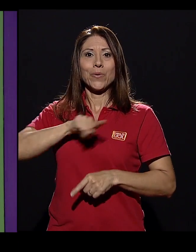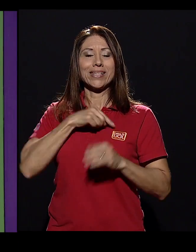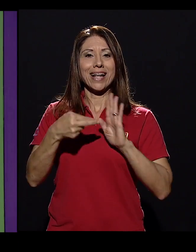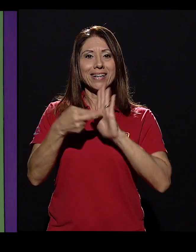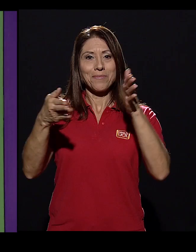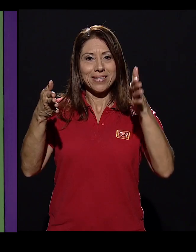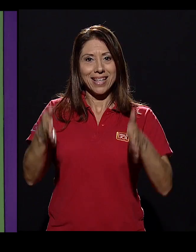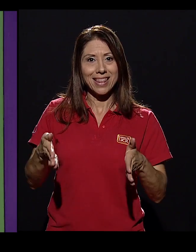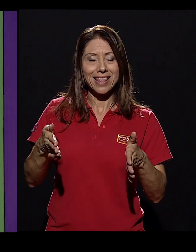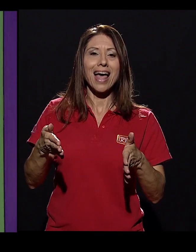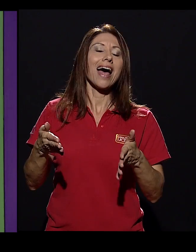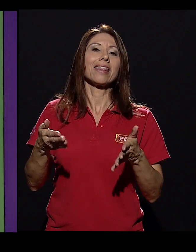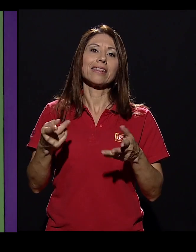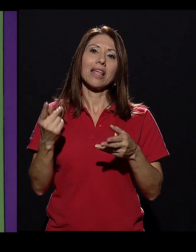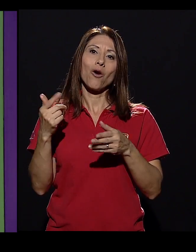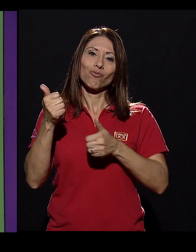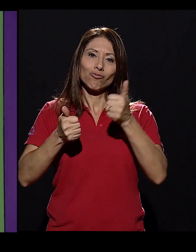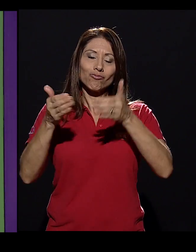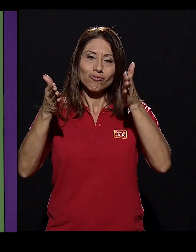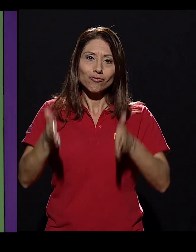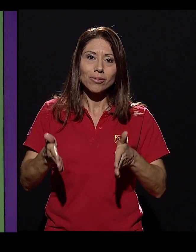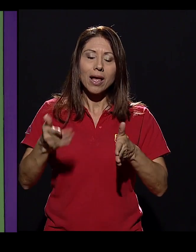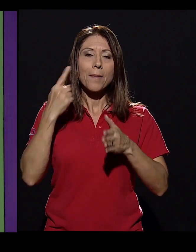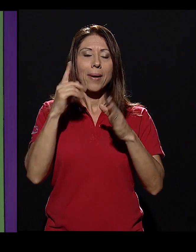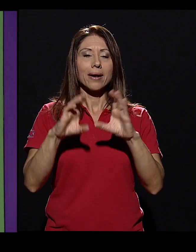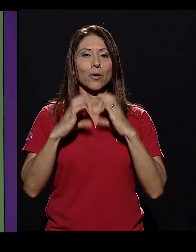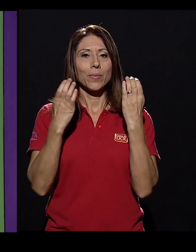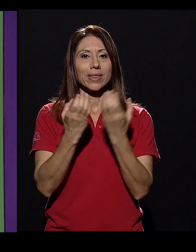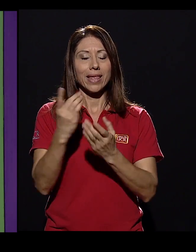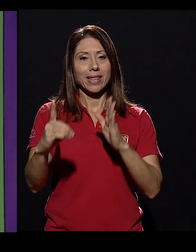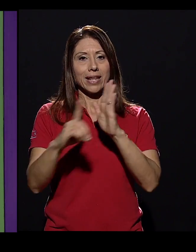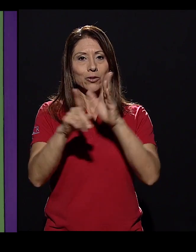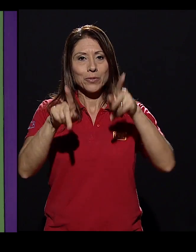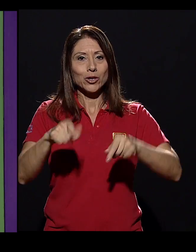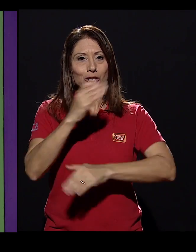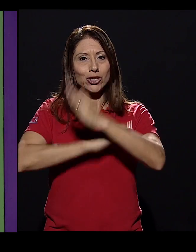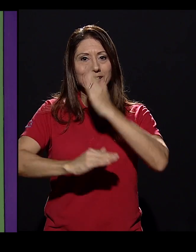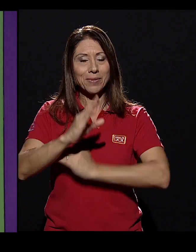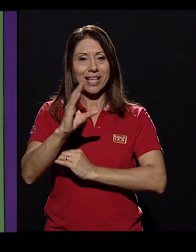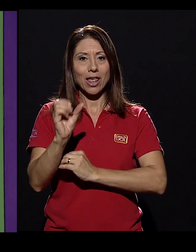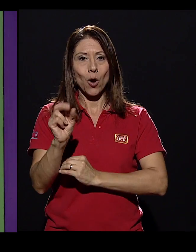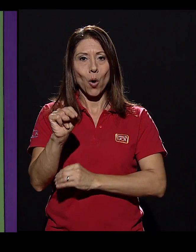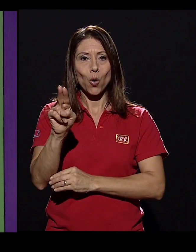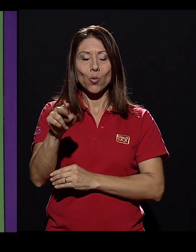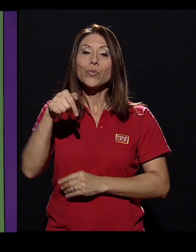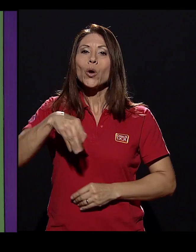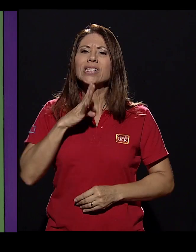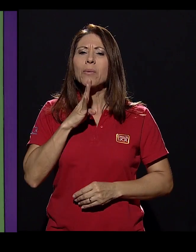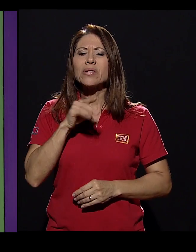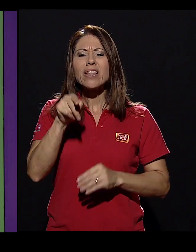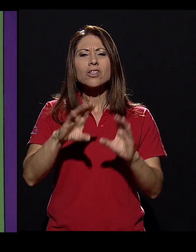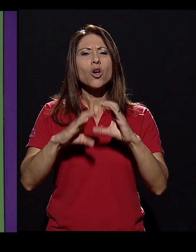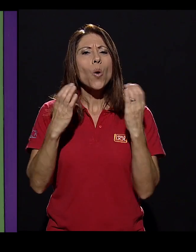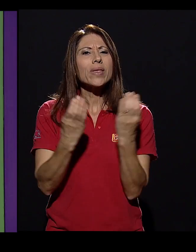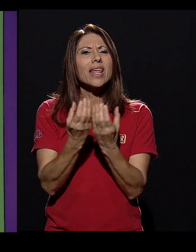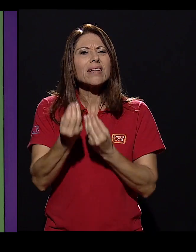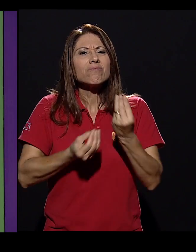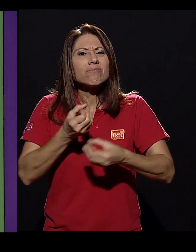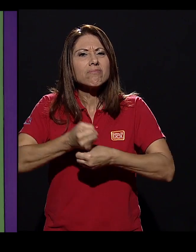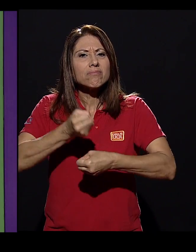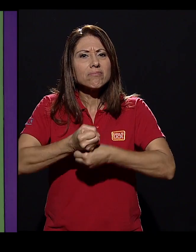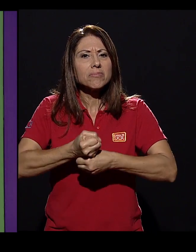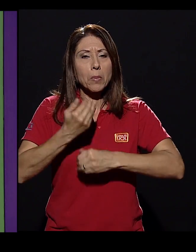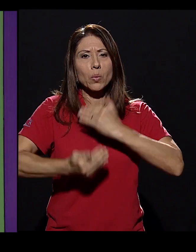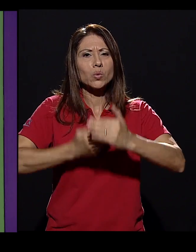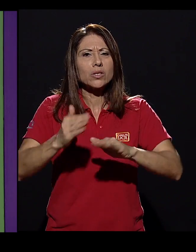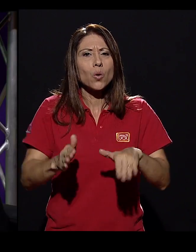representante o postulante más bien al Comité de los Derechos de las Personas con Discapacidad de la ONU, y estamos hablando hoy sobre qué hace este comité y cómo